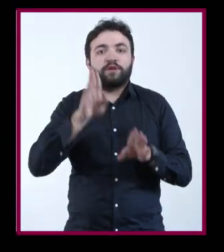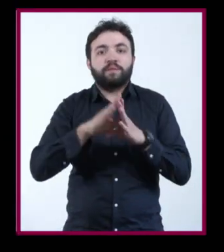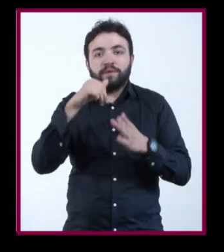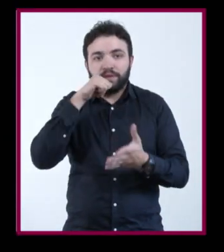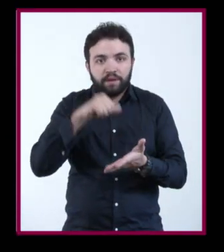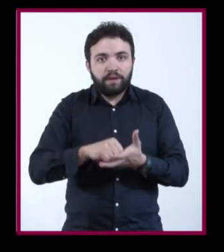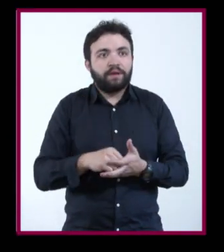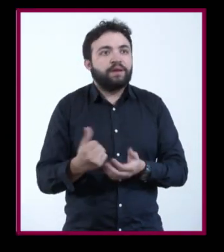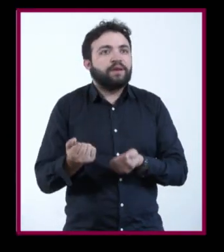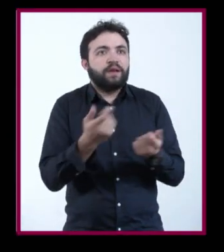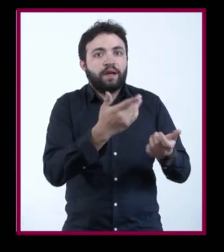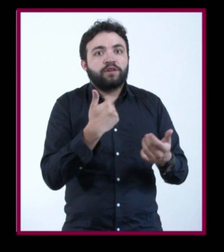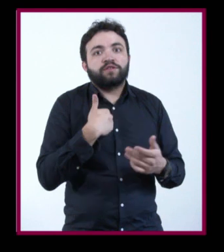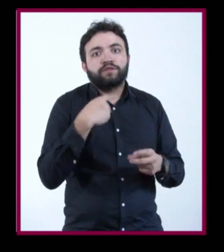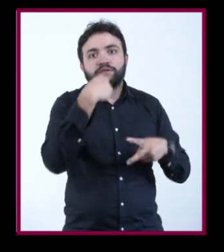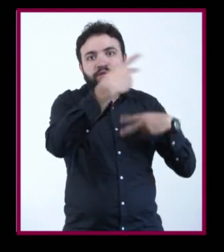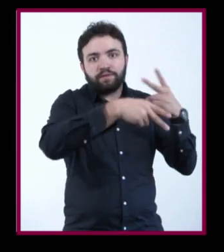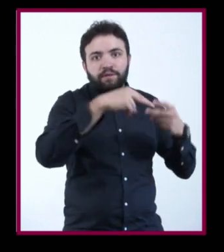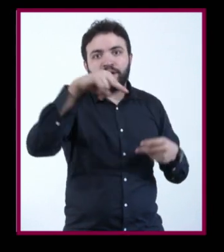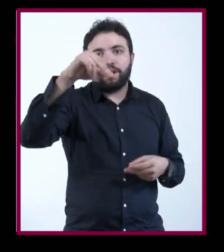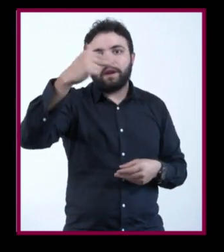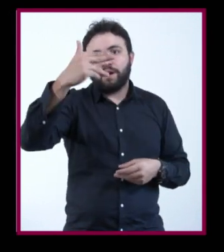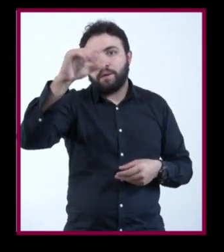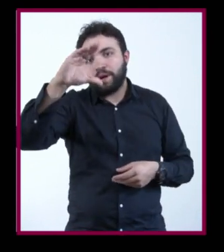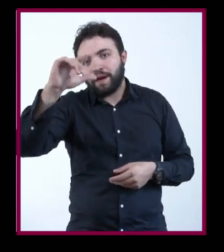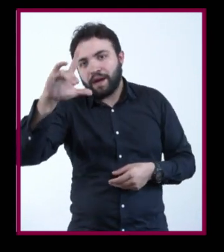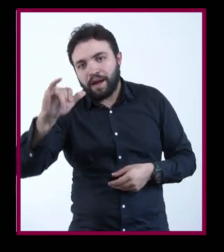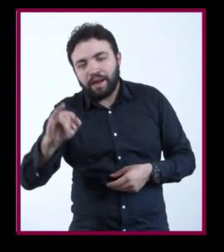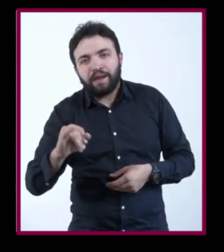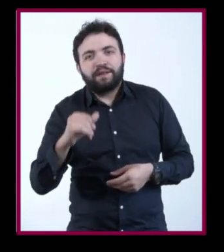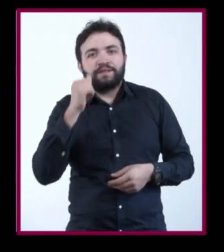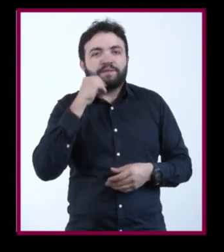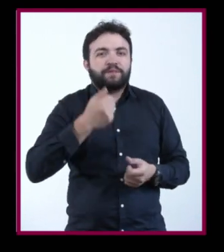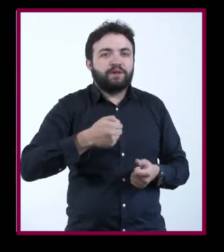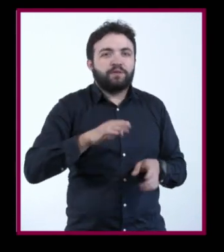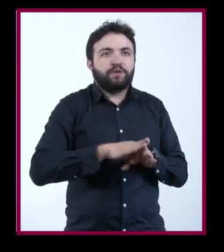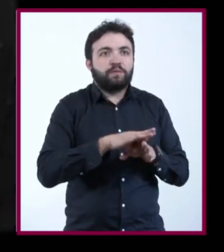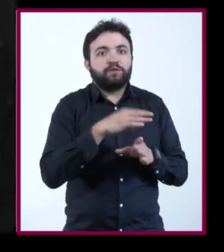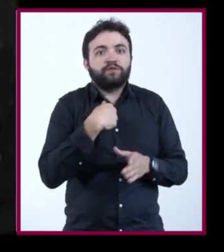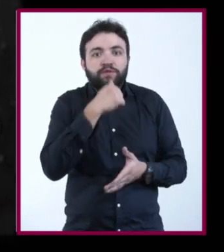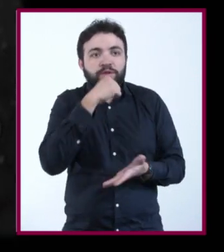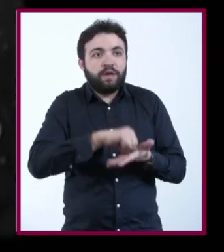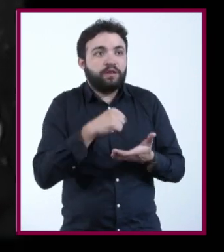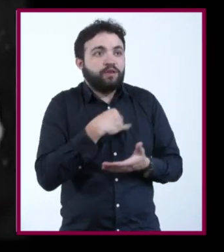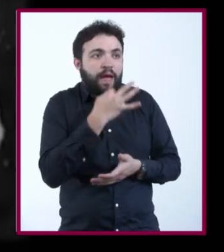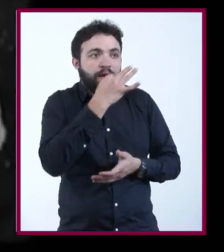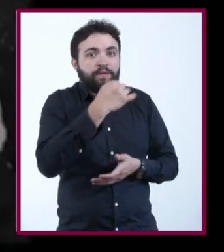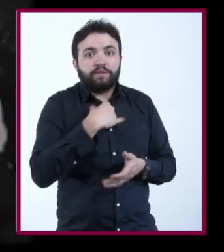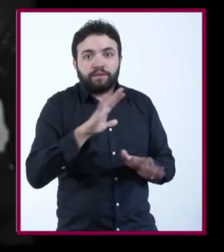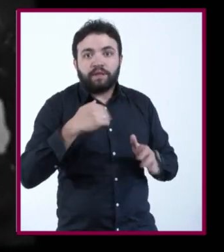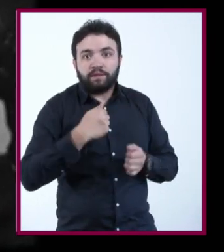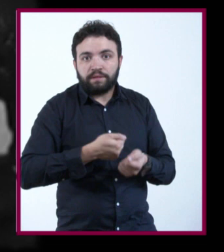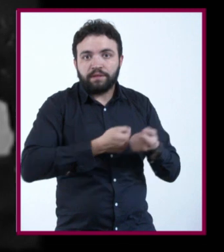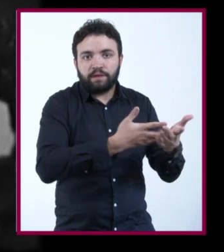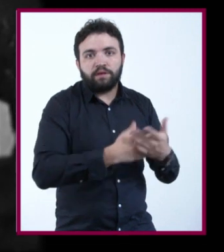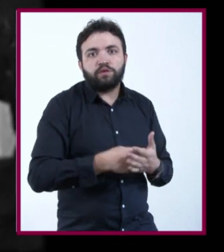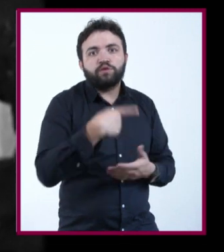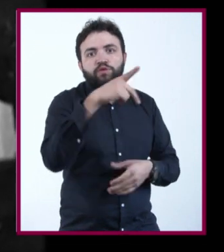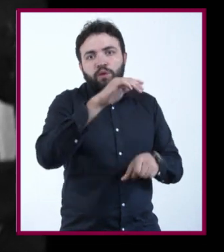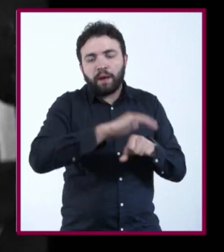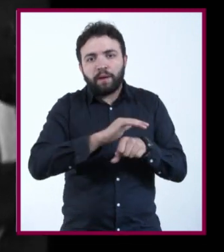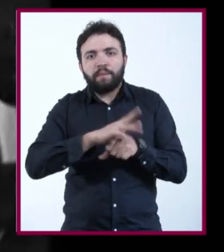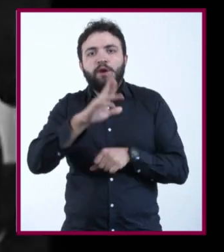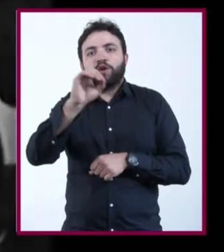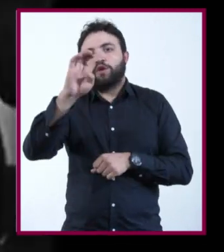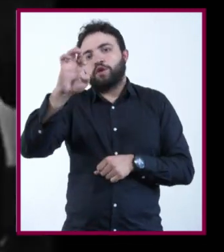le manda cartas todo el tiempo de, oye, vamos a llevar estas piezas a la Anahuacalli, o vamos ya voy a empacar estas, o